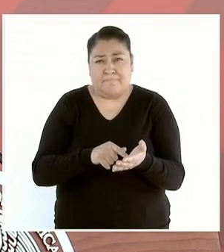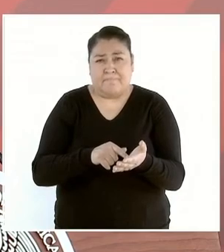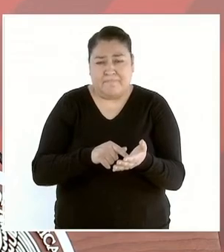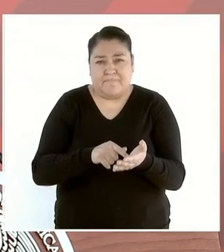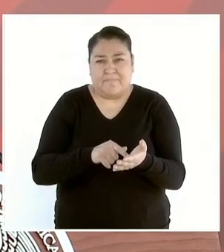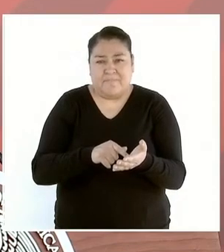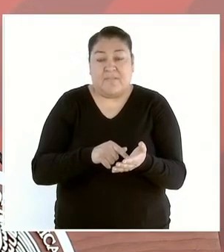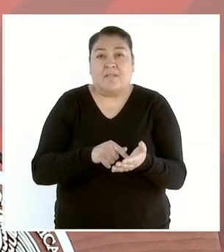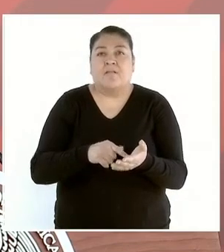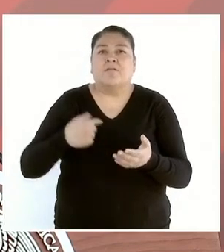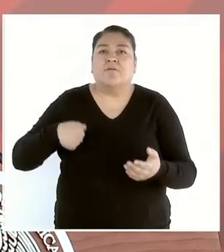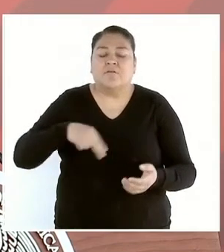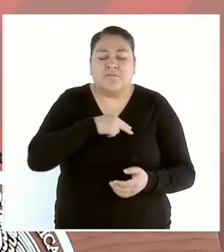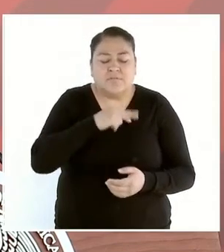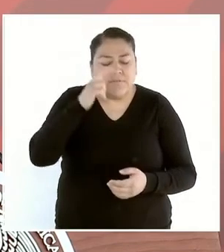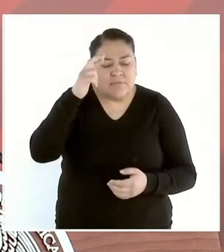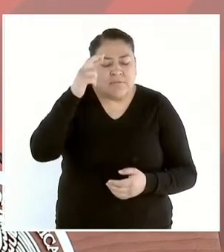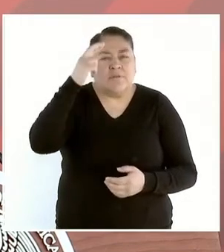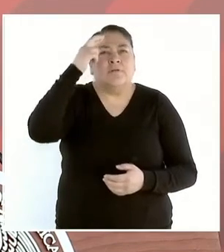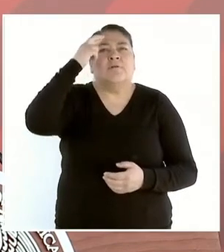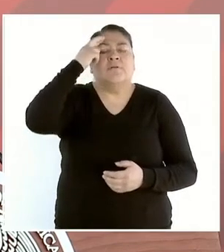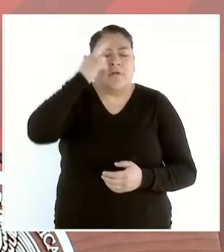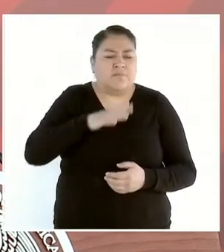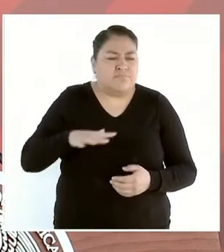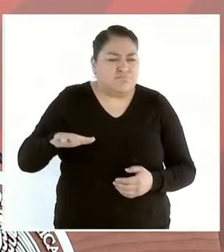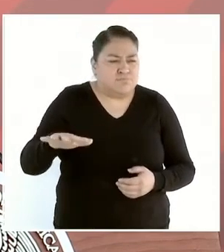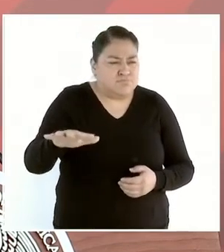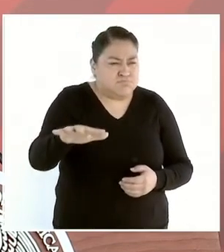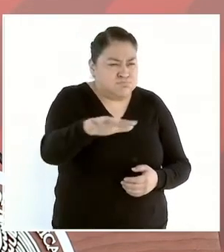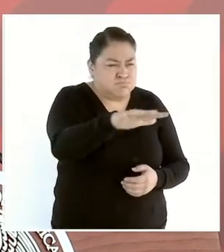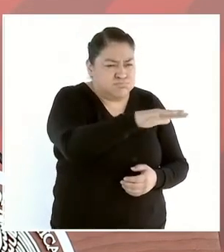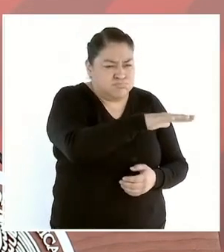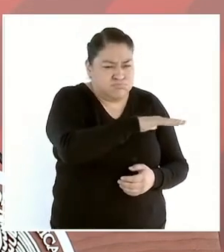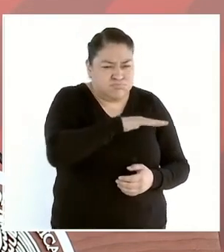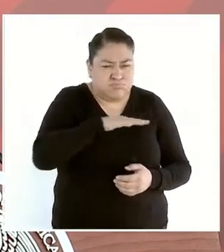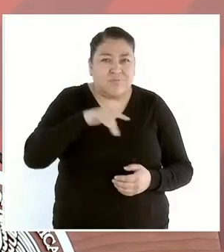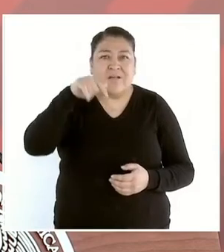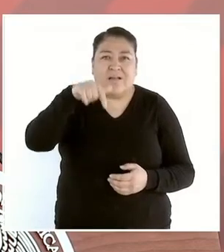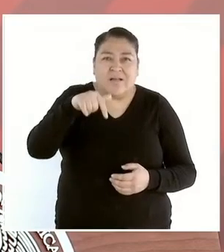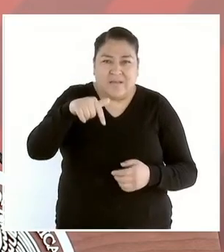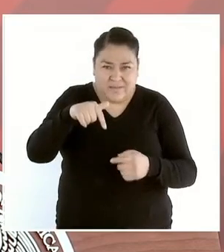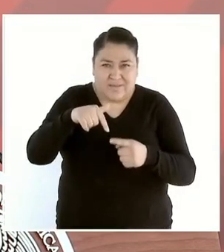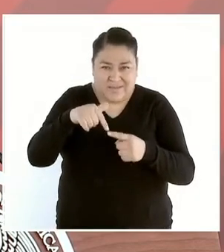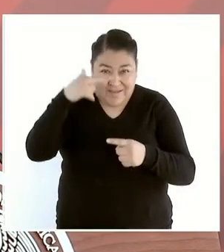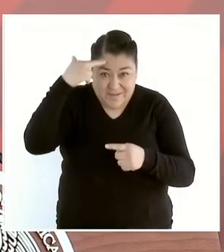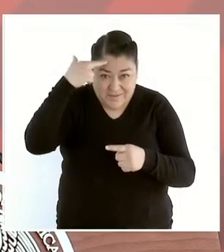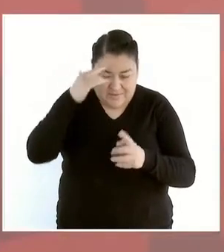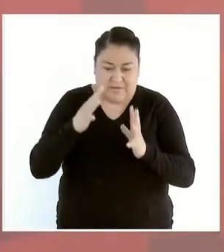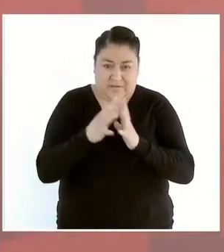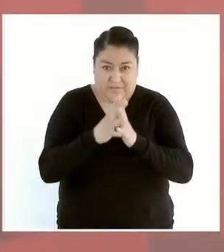no olvidemos que hubo aquí un año después